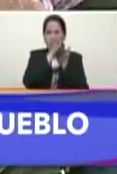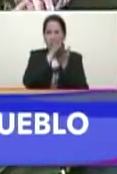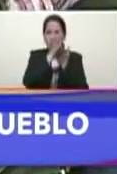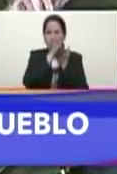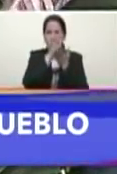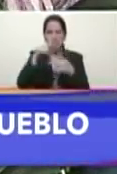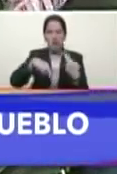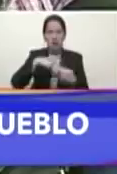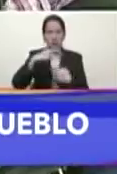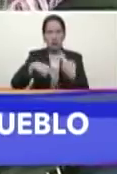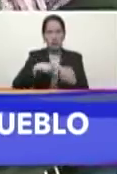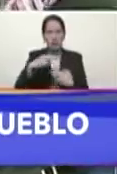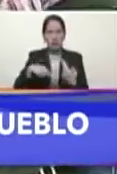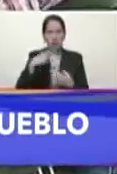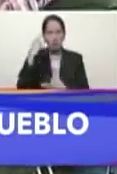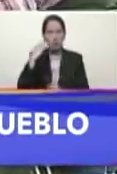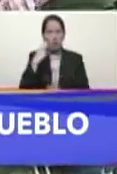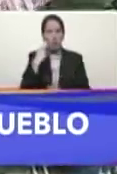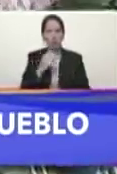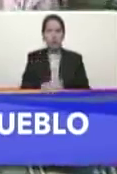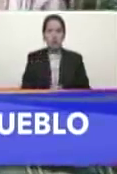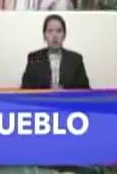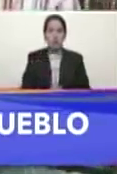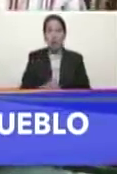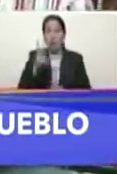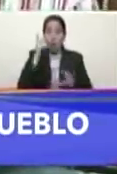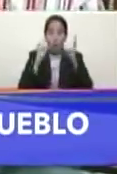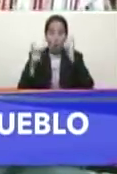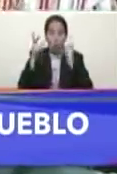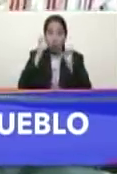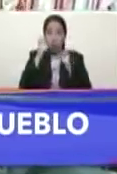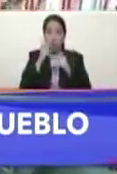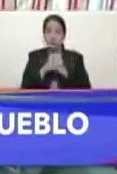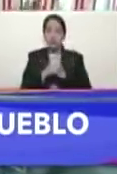jefe. Oído, oído.